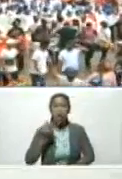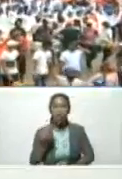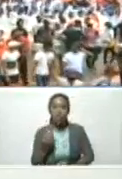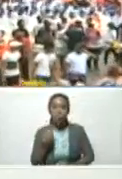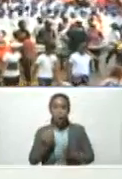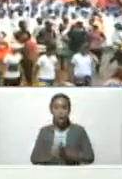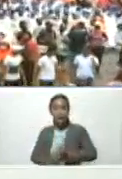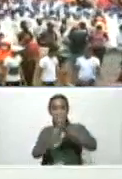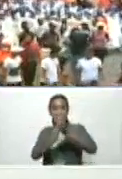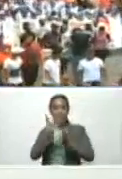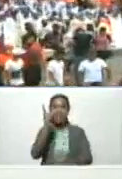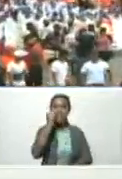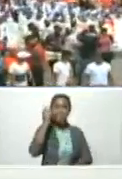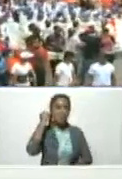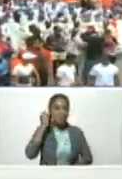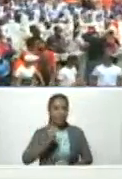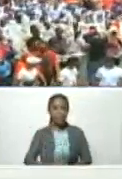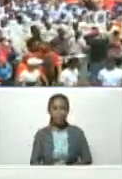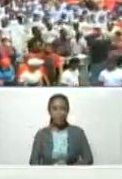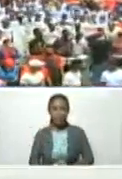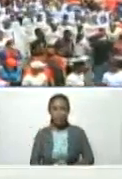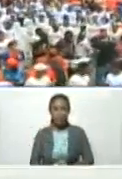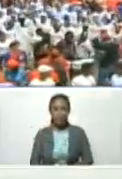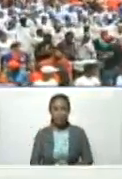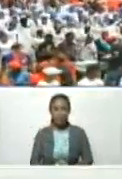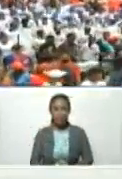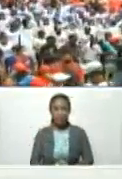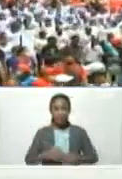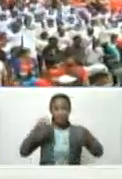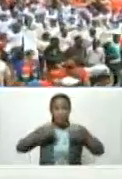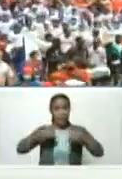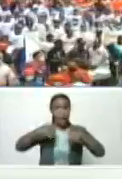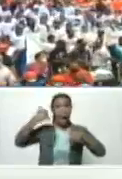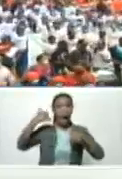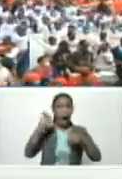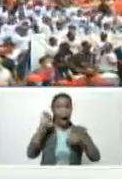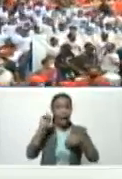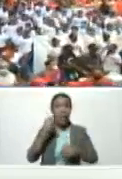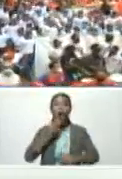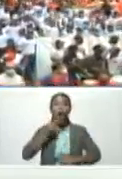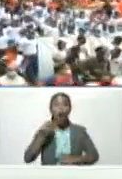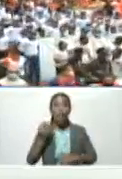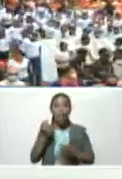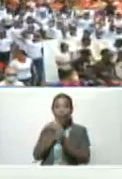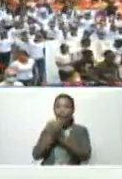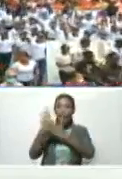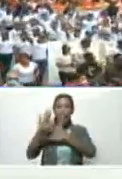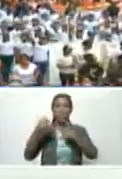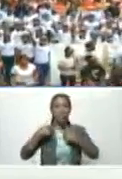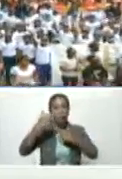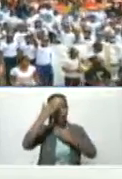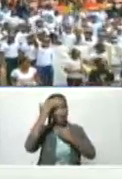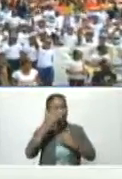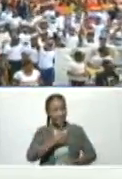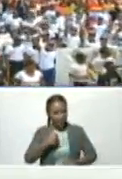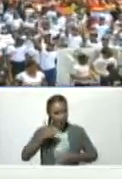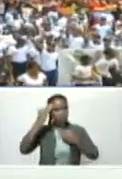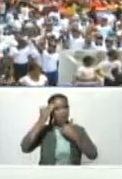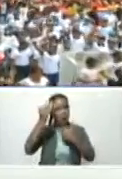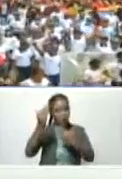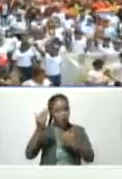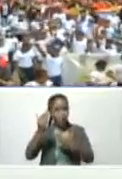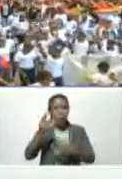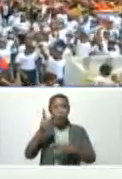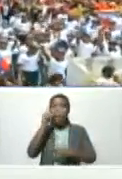sus líderes y lideresas. Y aquí hay una joven eterna. Quiero saludarle, que la